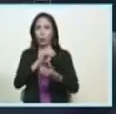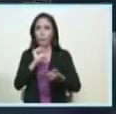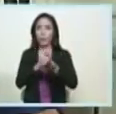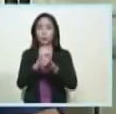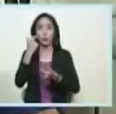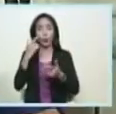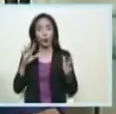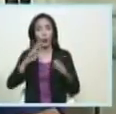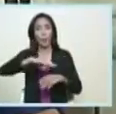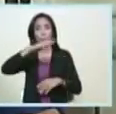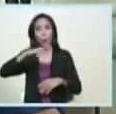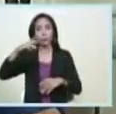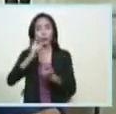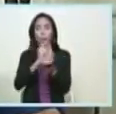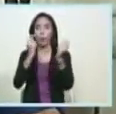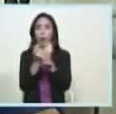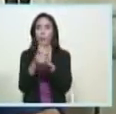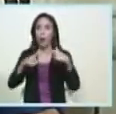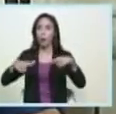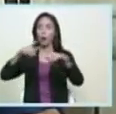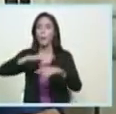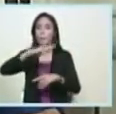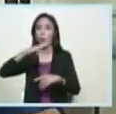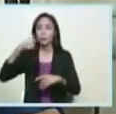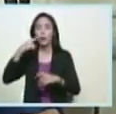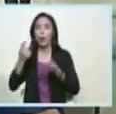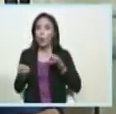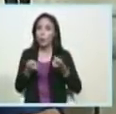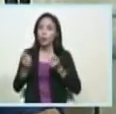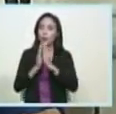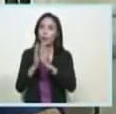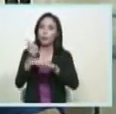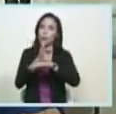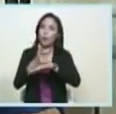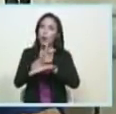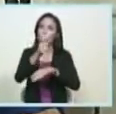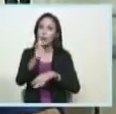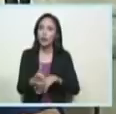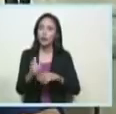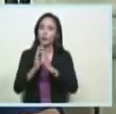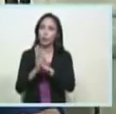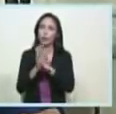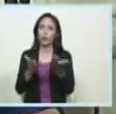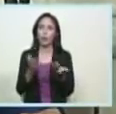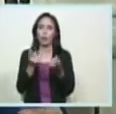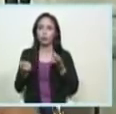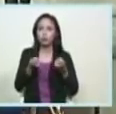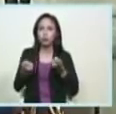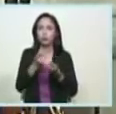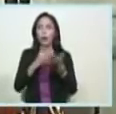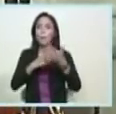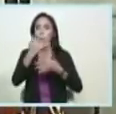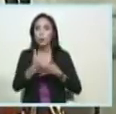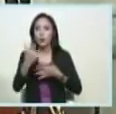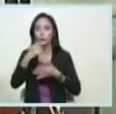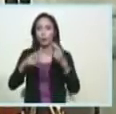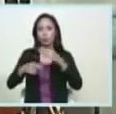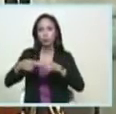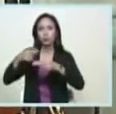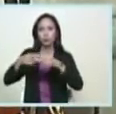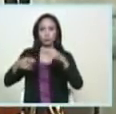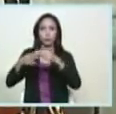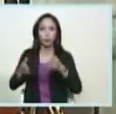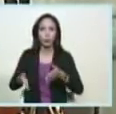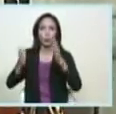museo padrino coordina con el gobernador él tiene un proyecto de construir